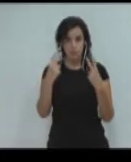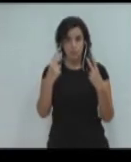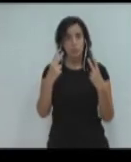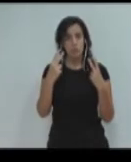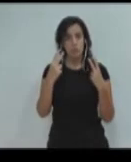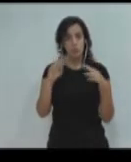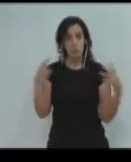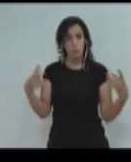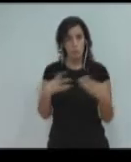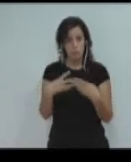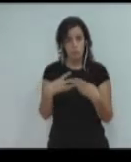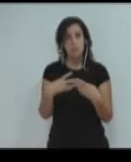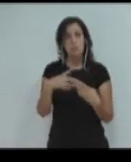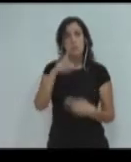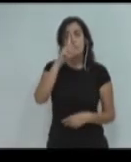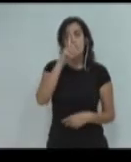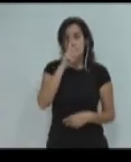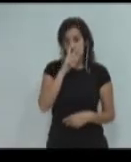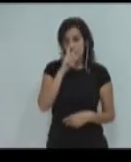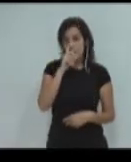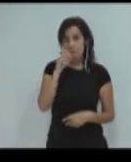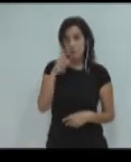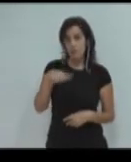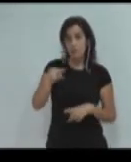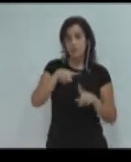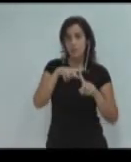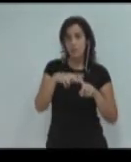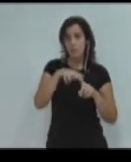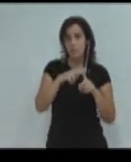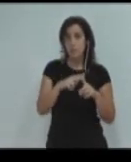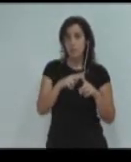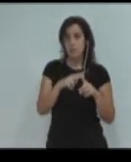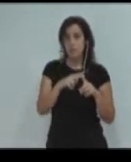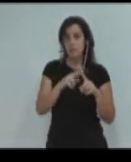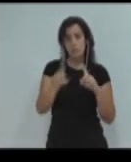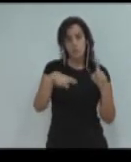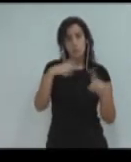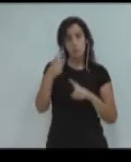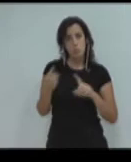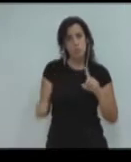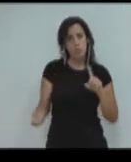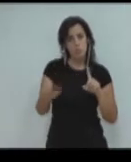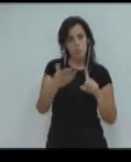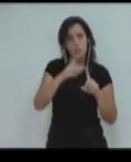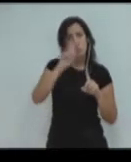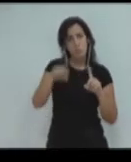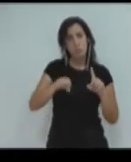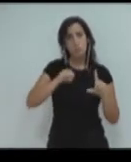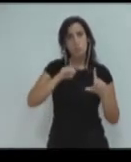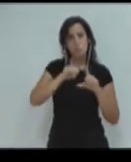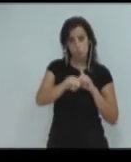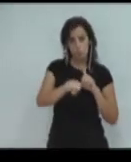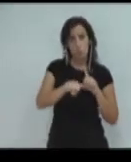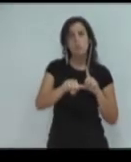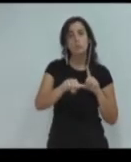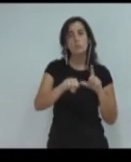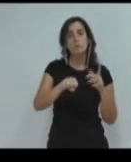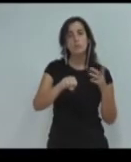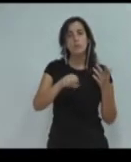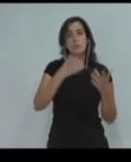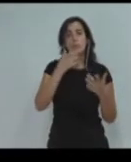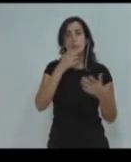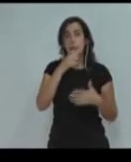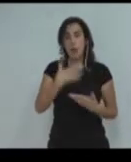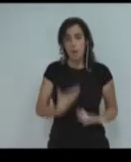de internet. Recordarles que este taller lo vamos a subir posteriormente también a YouTube, y podrán, si no han